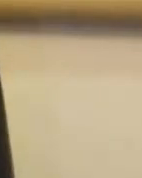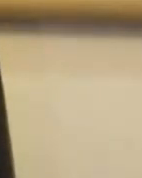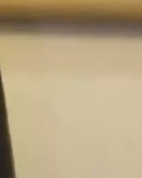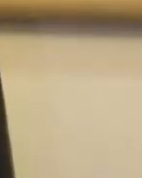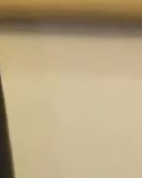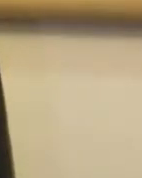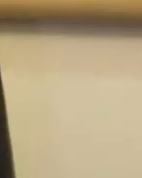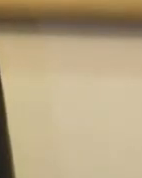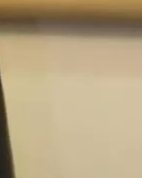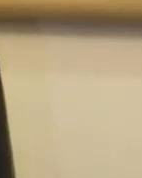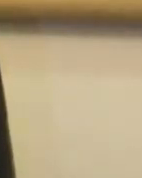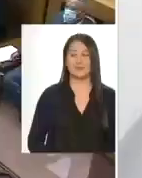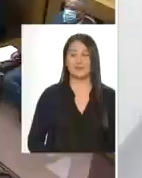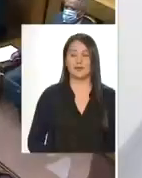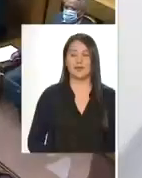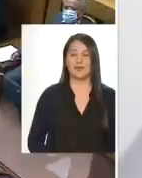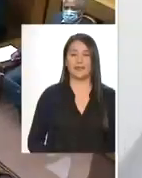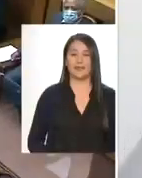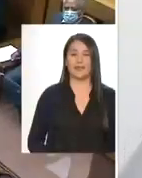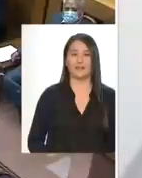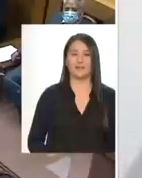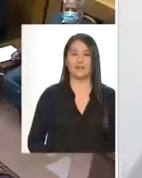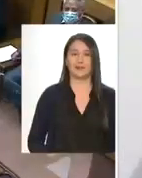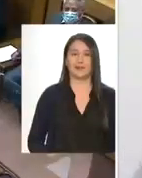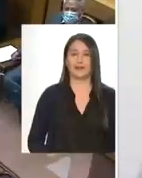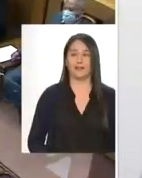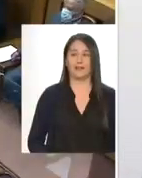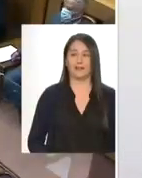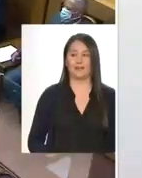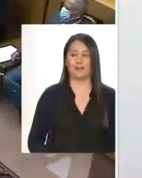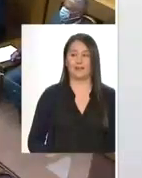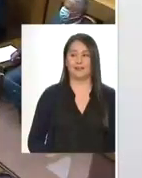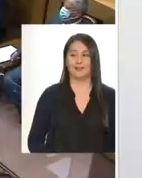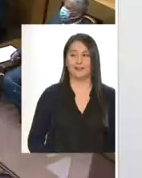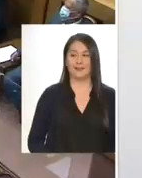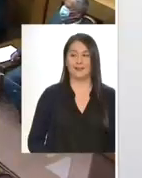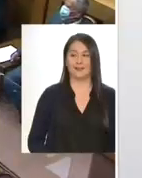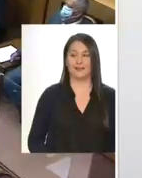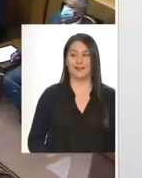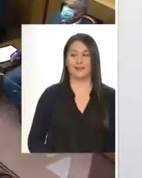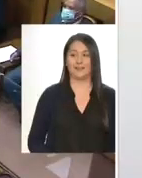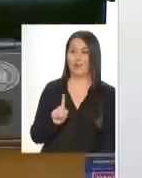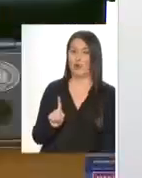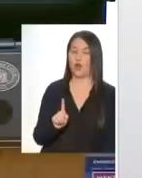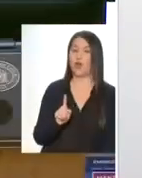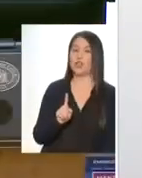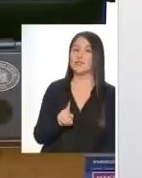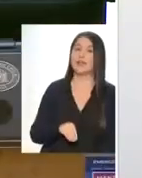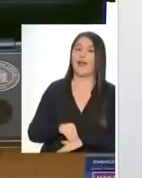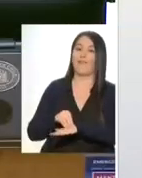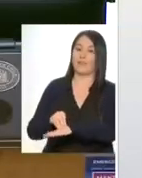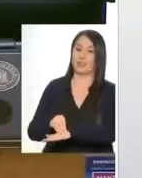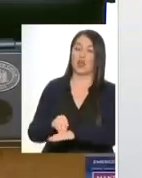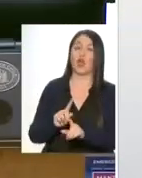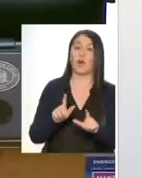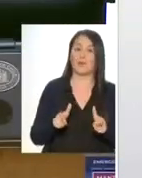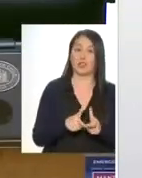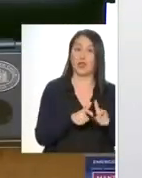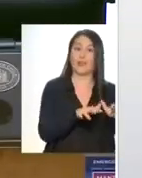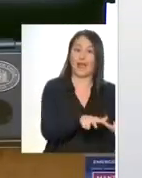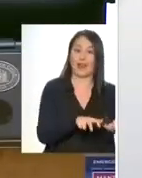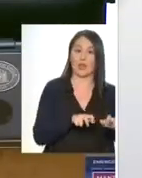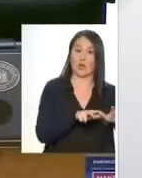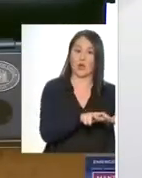sucedió en el partido. Y por eso yo señalo, ahí quedó una fractura muy profunda, que si nosotros no abordamos respecto de lo